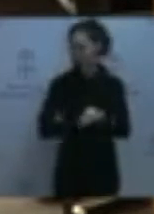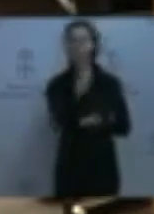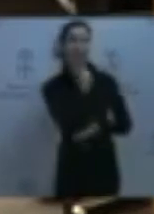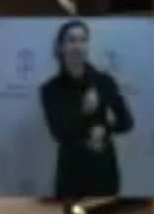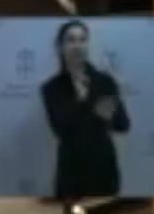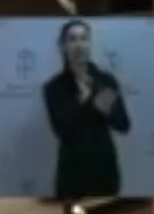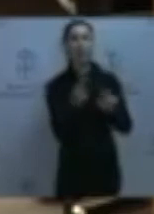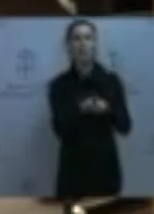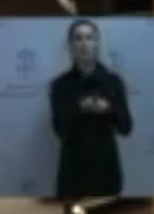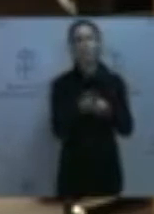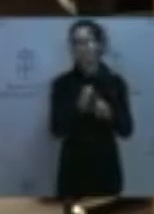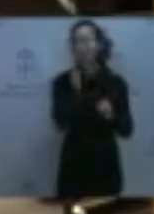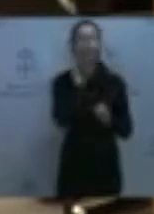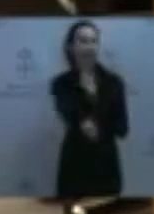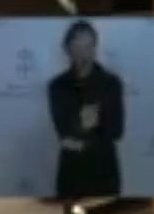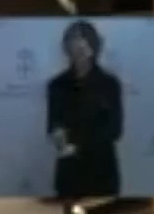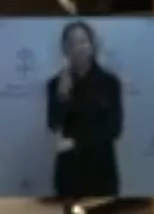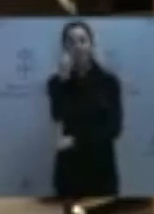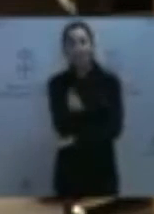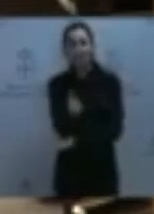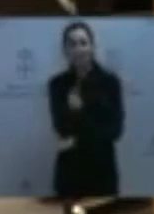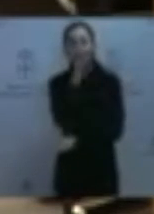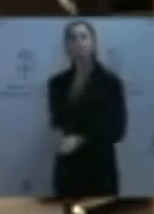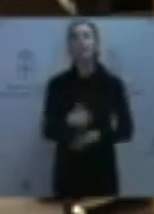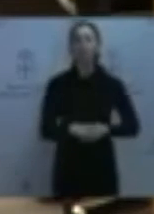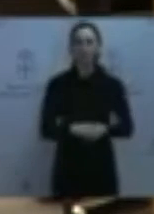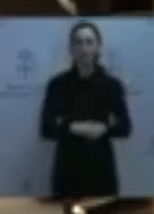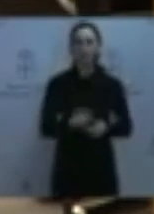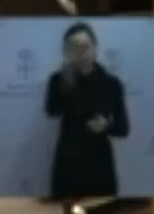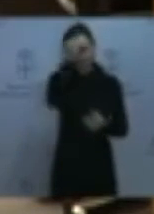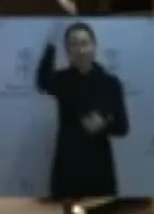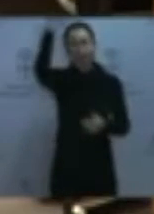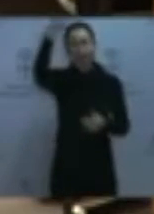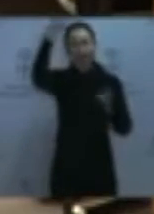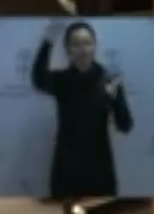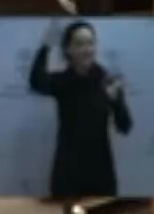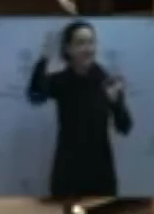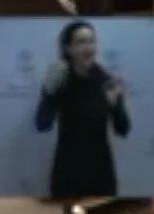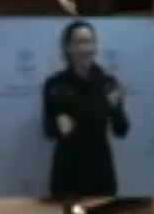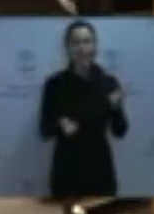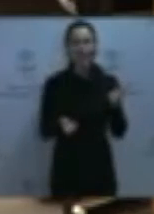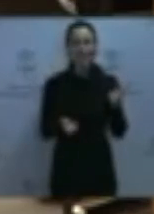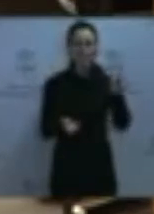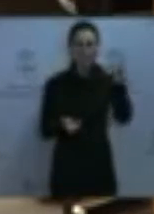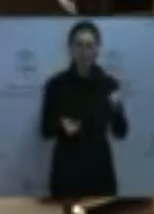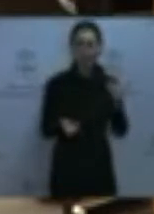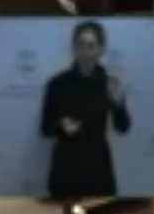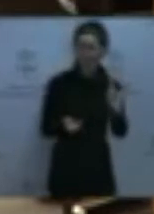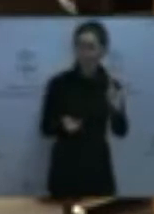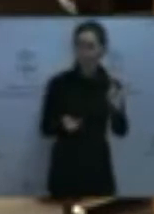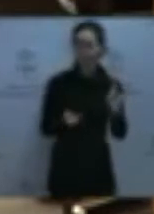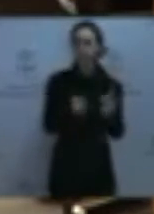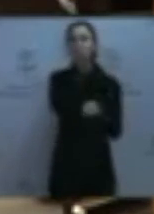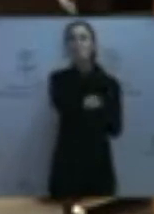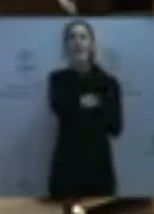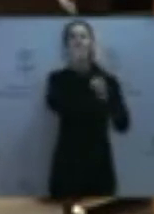o Kelly por un día. Por una sencilla razón, porque se puede soñar con tener el pone de un día, pero los relatos que se construyen sobre una